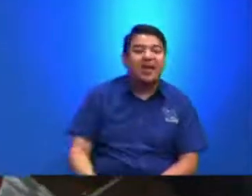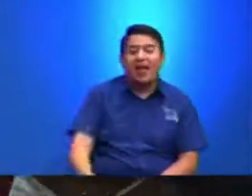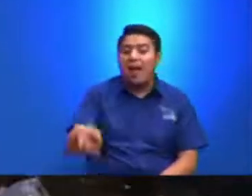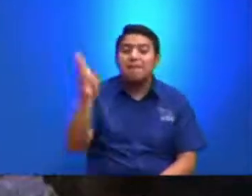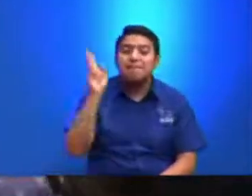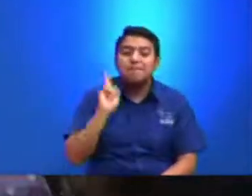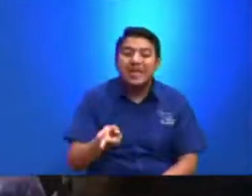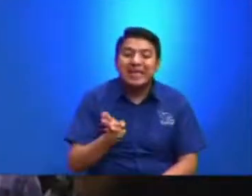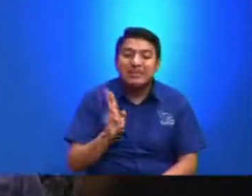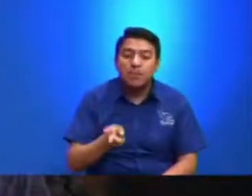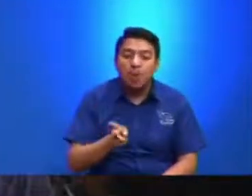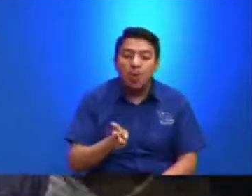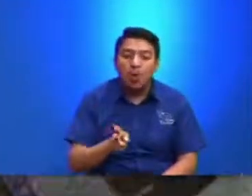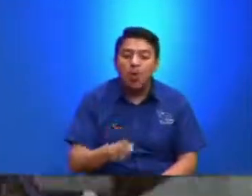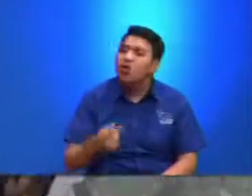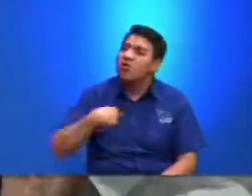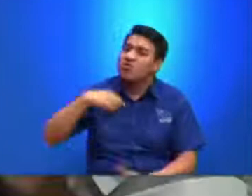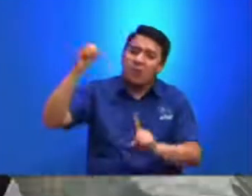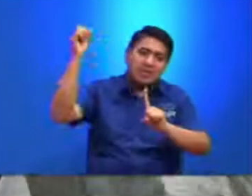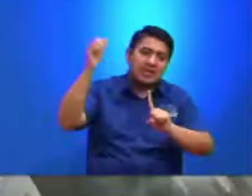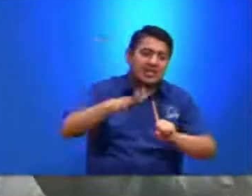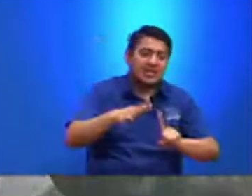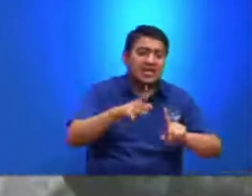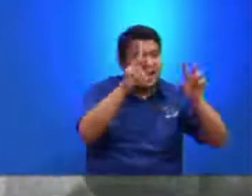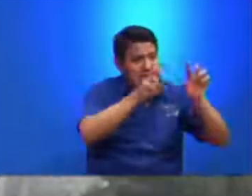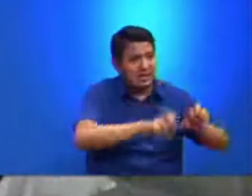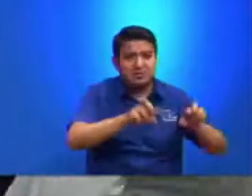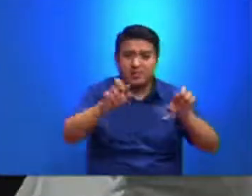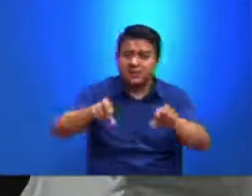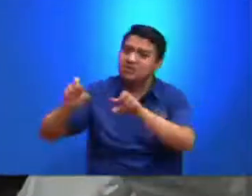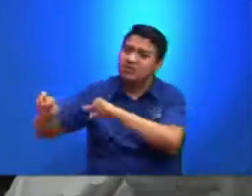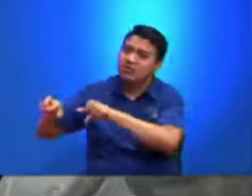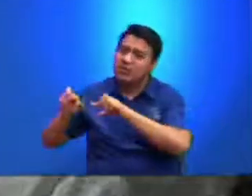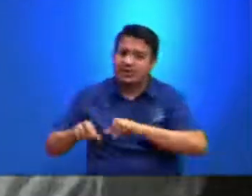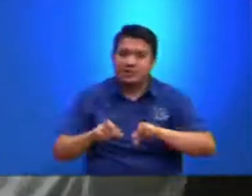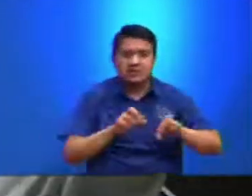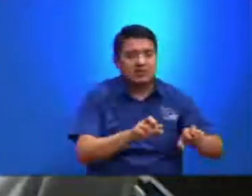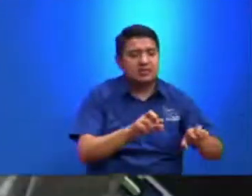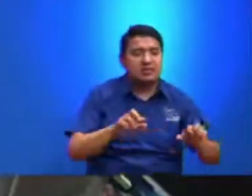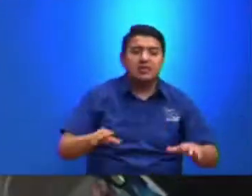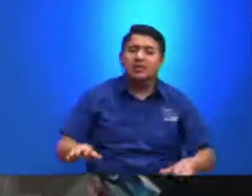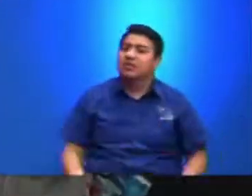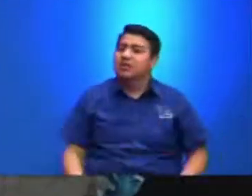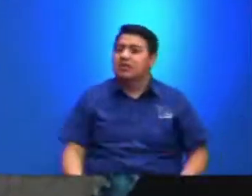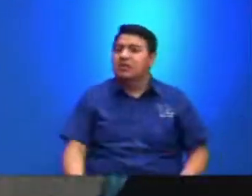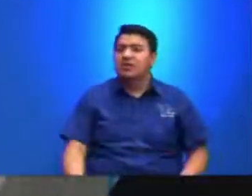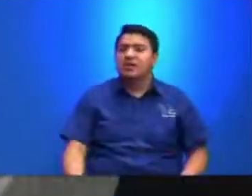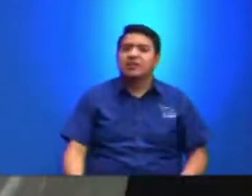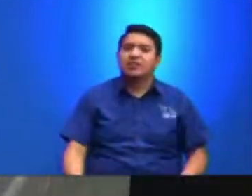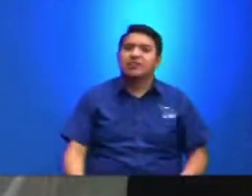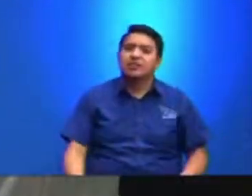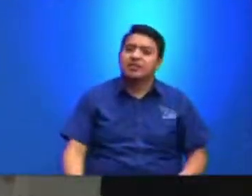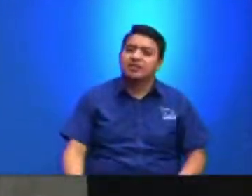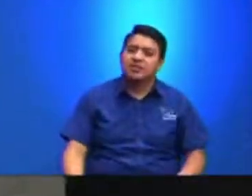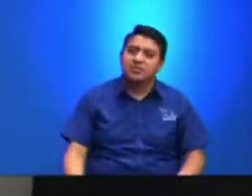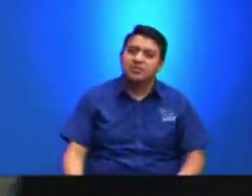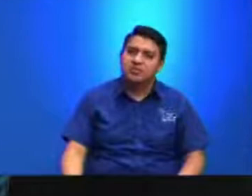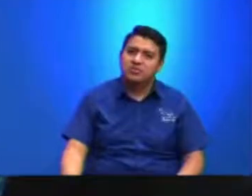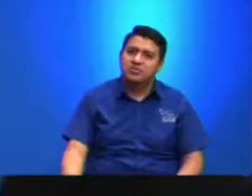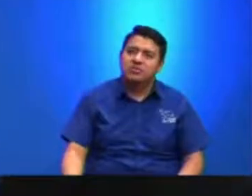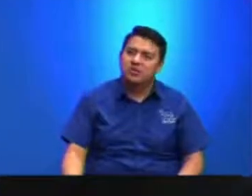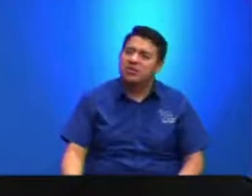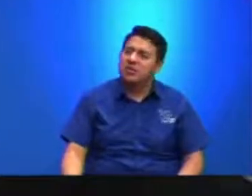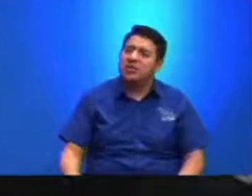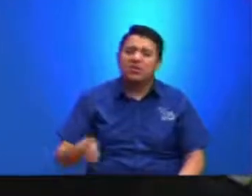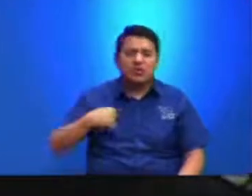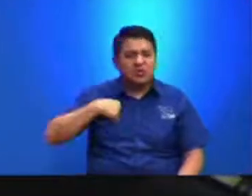siempre. Yo vengo bendiciendo a estas personas, junto con mi esposa, junto con los pastores. En el nombre de Jesús.